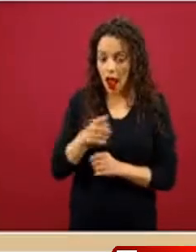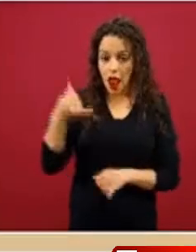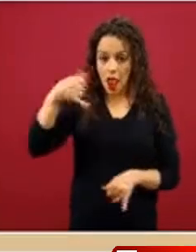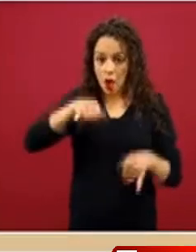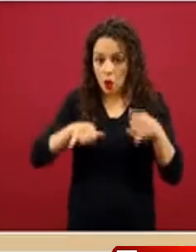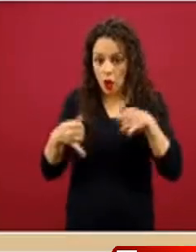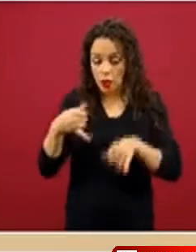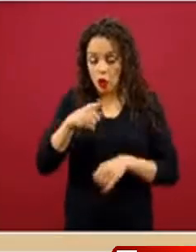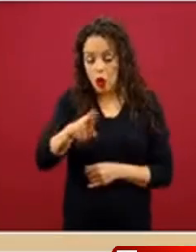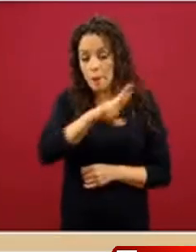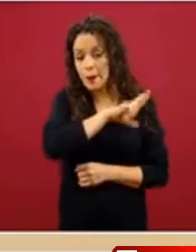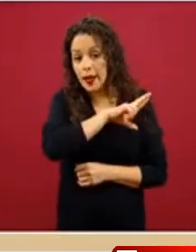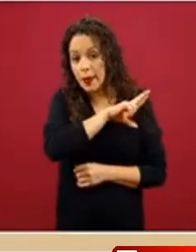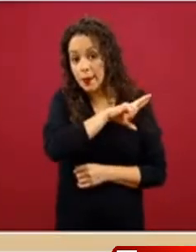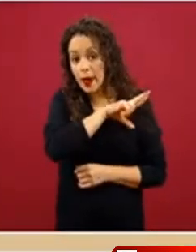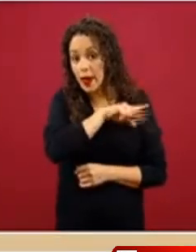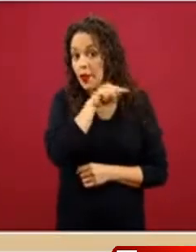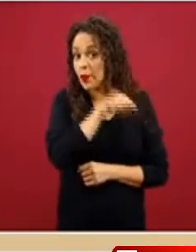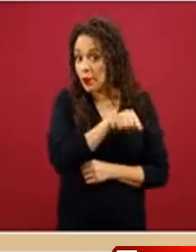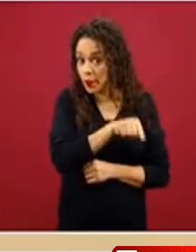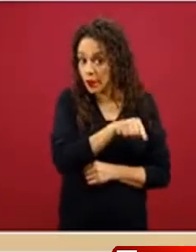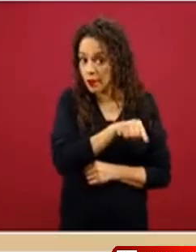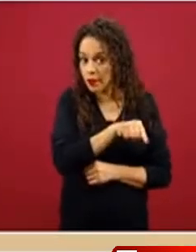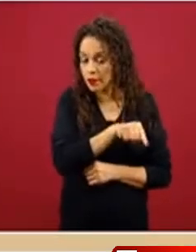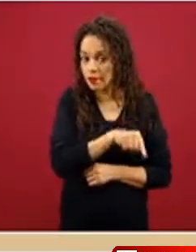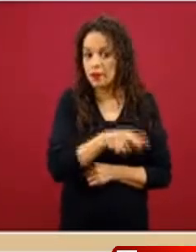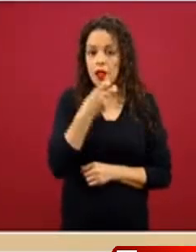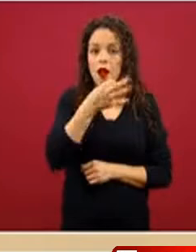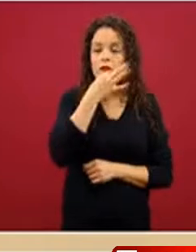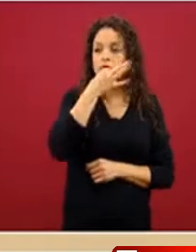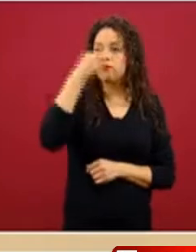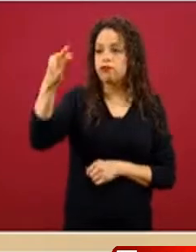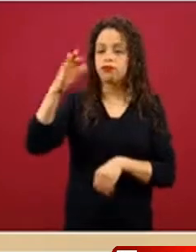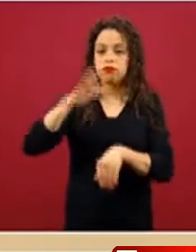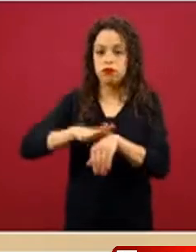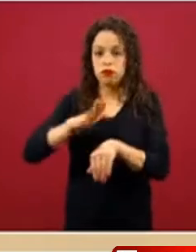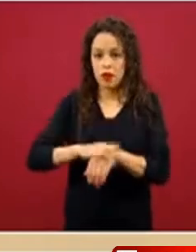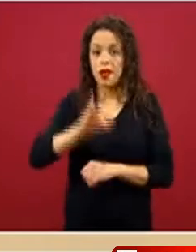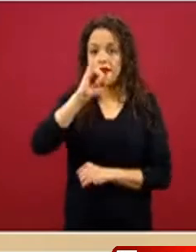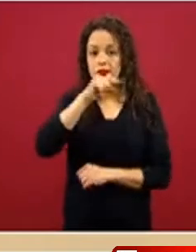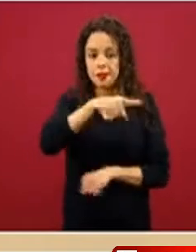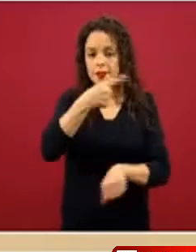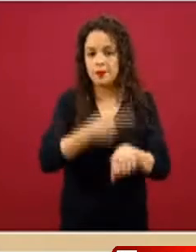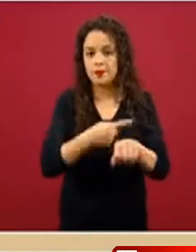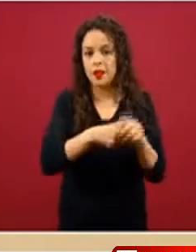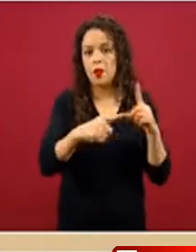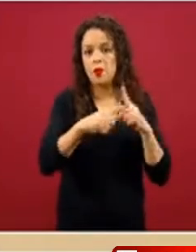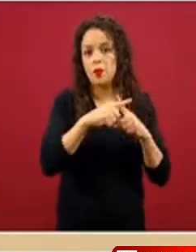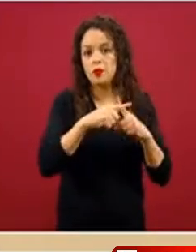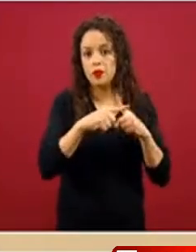laboratorios privados y que se han notificado como positivas. Son